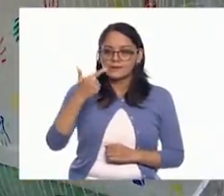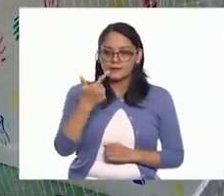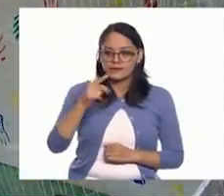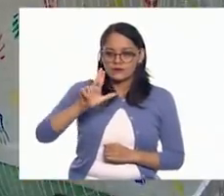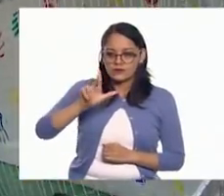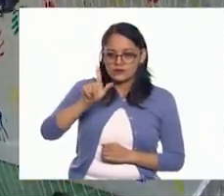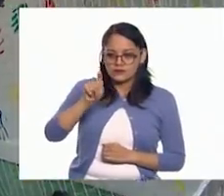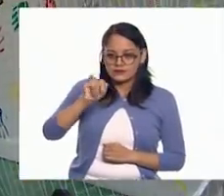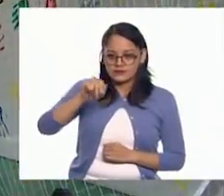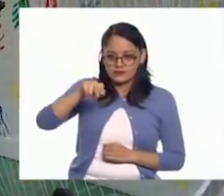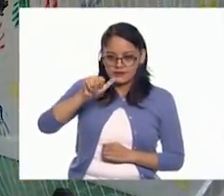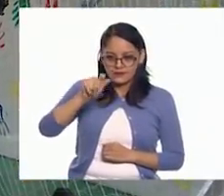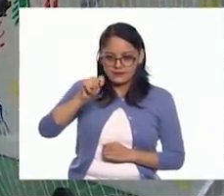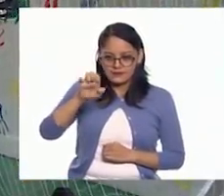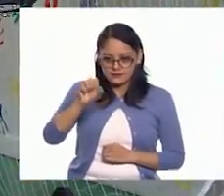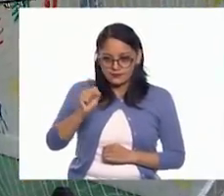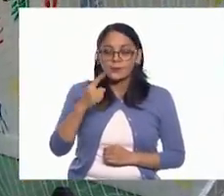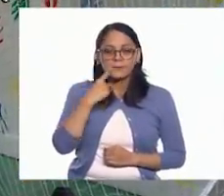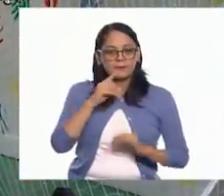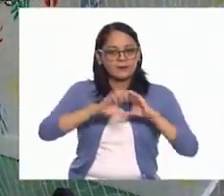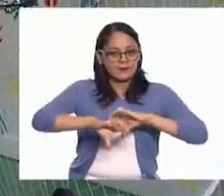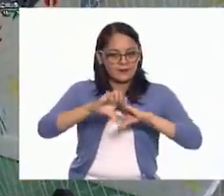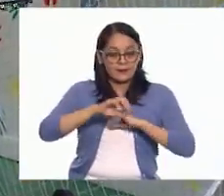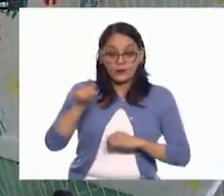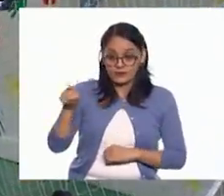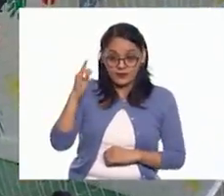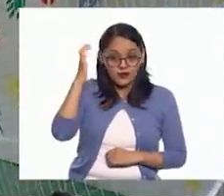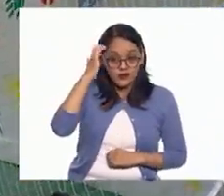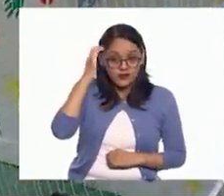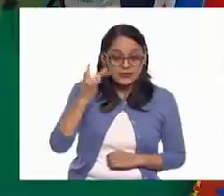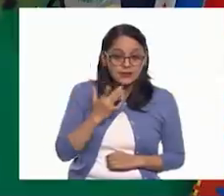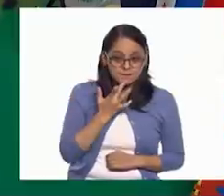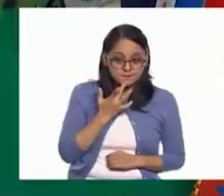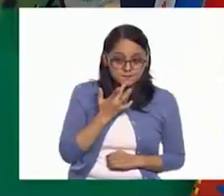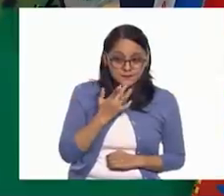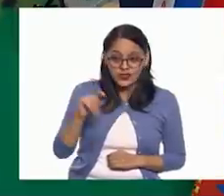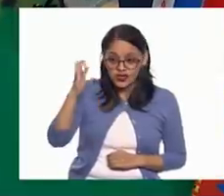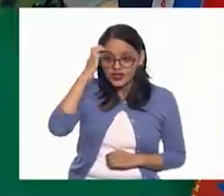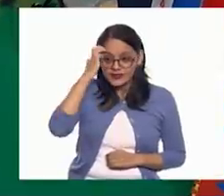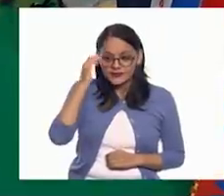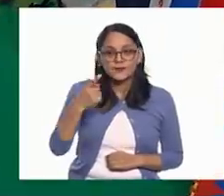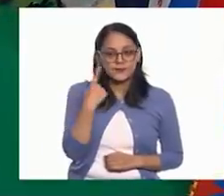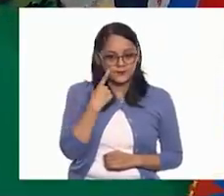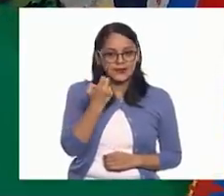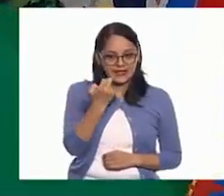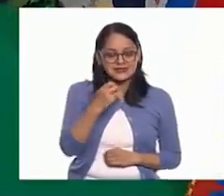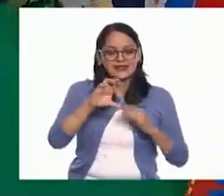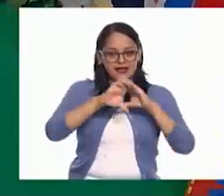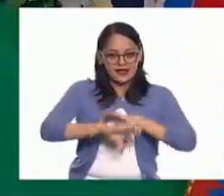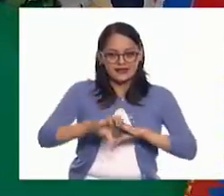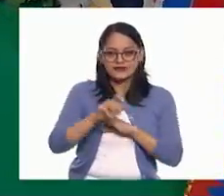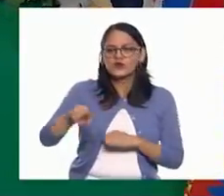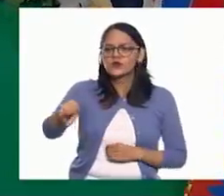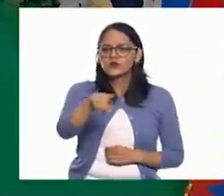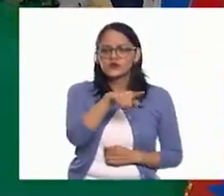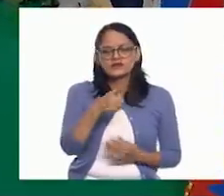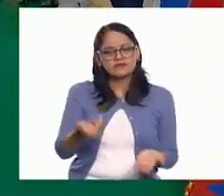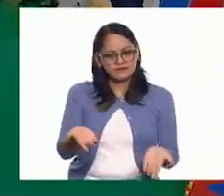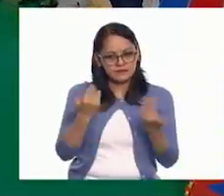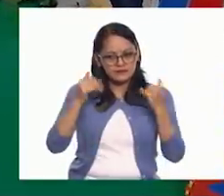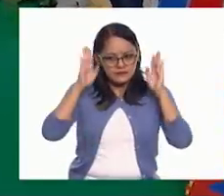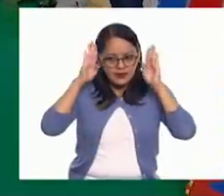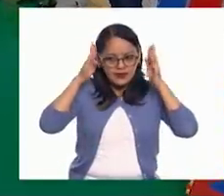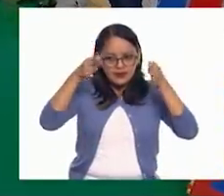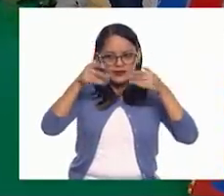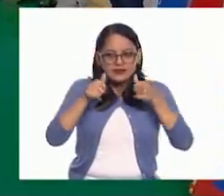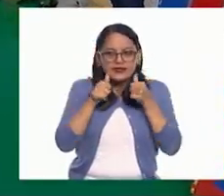cantos que dicen más o menos así. ¿Ustedes conocen La Rana? La Rana. Esta canción necesita de su